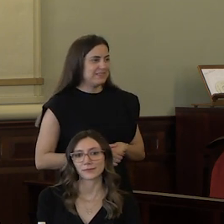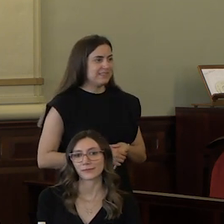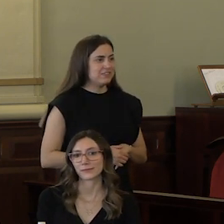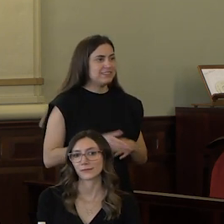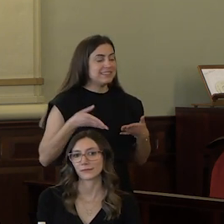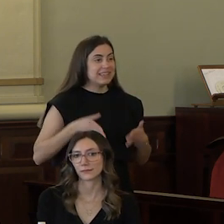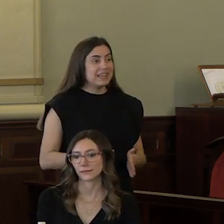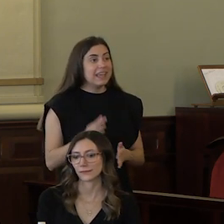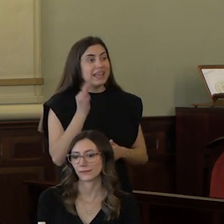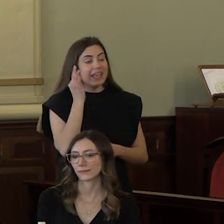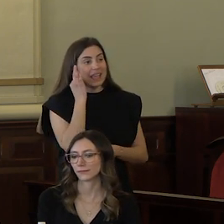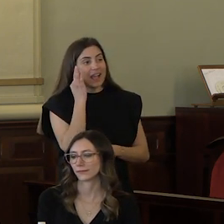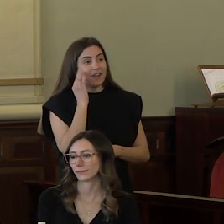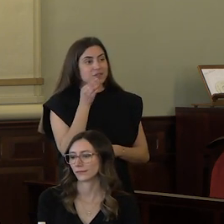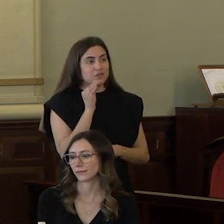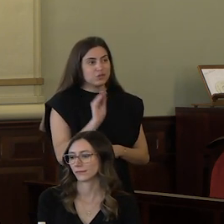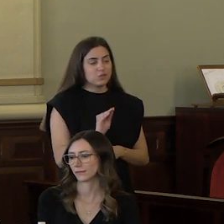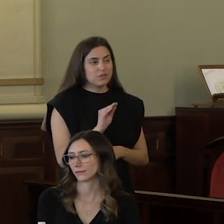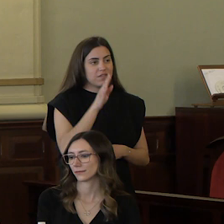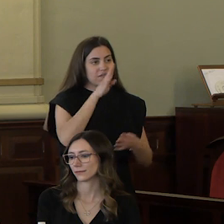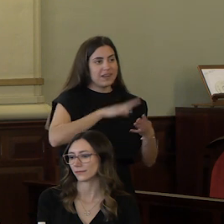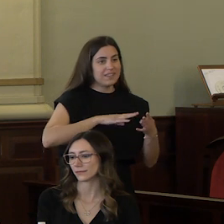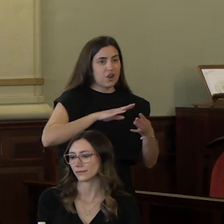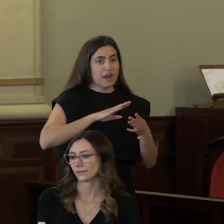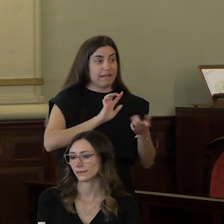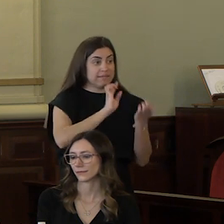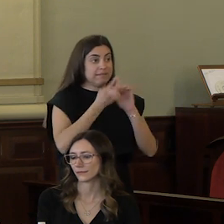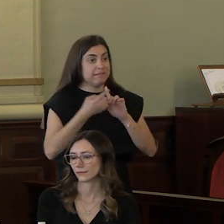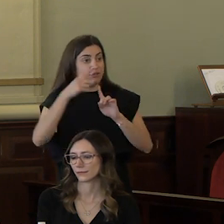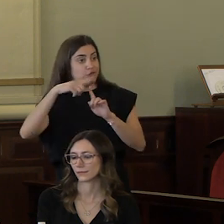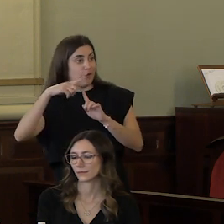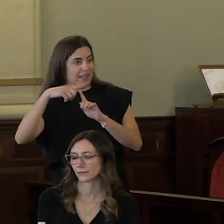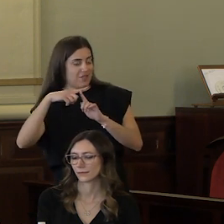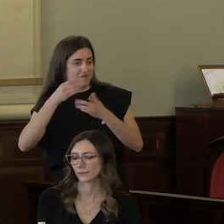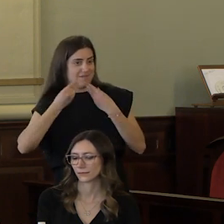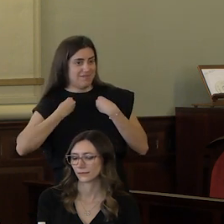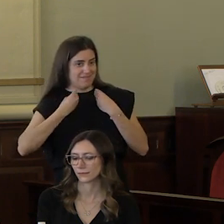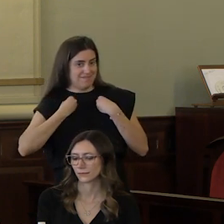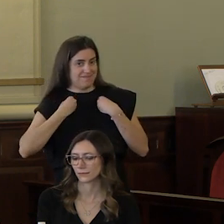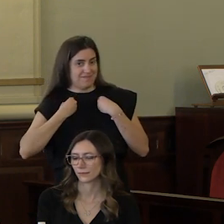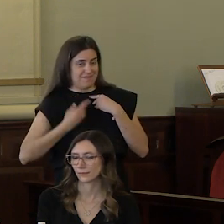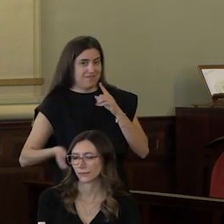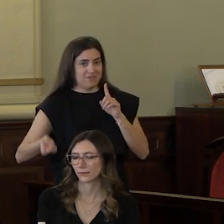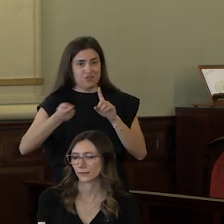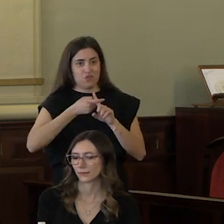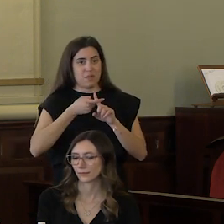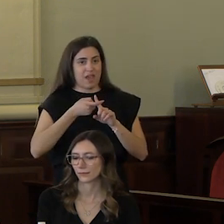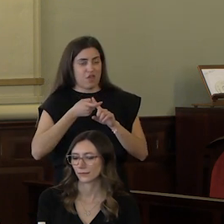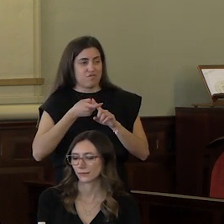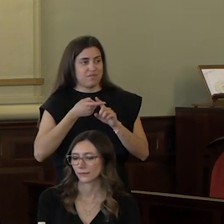vuelo de Barcelona a Toledo. Había superado una entrevista que habíamos hecho para optar a la